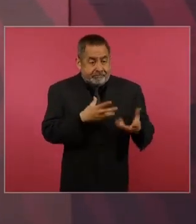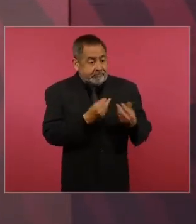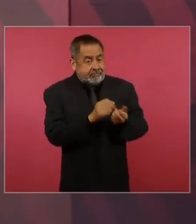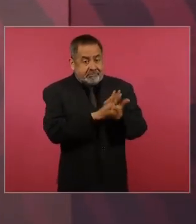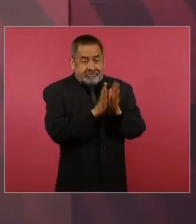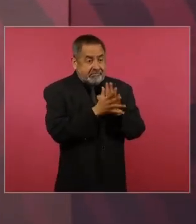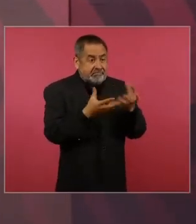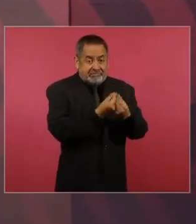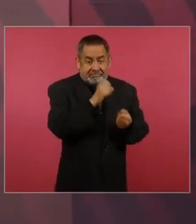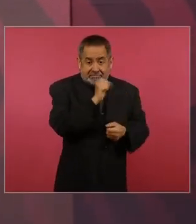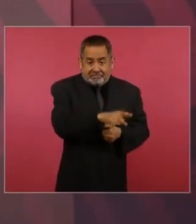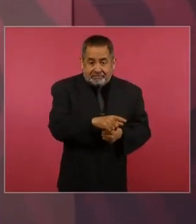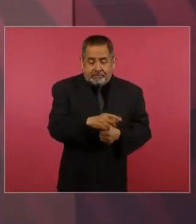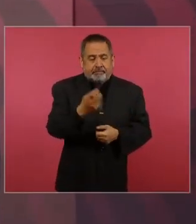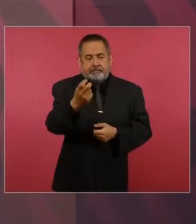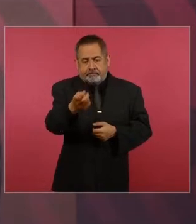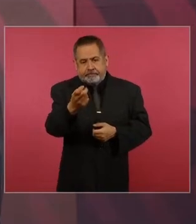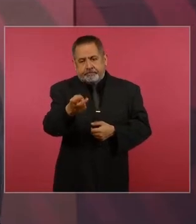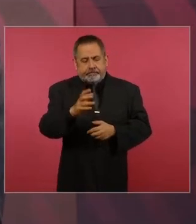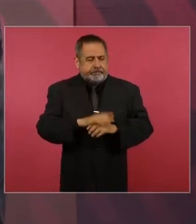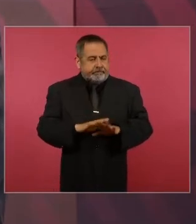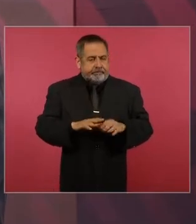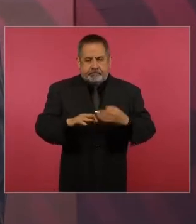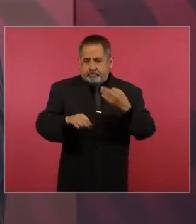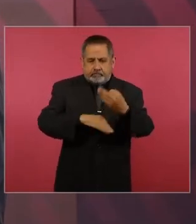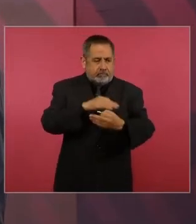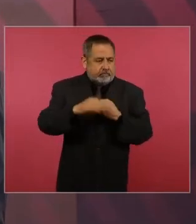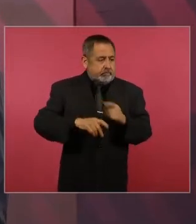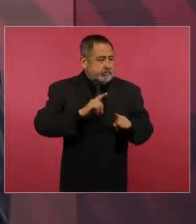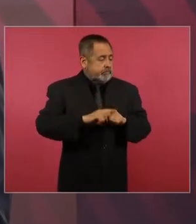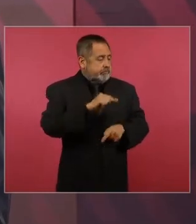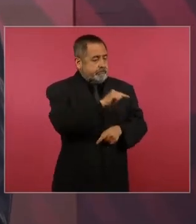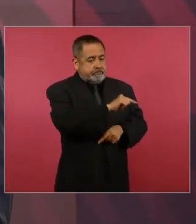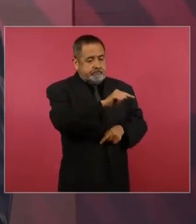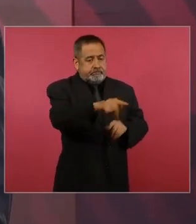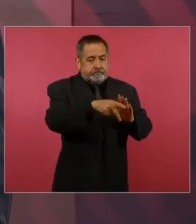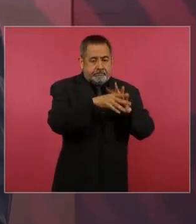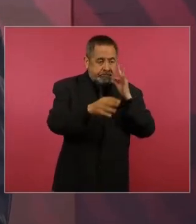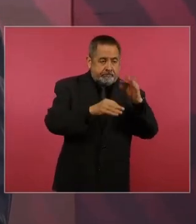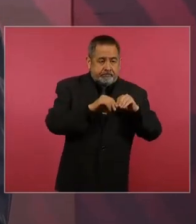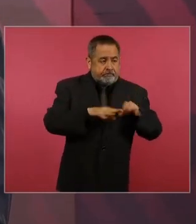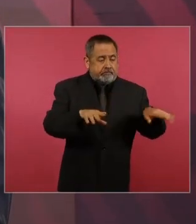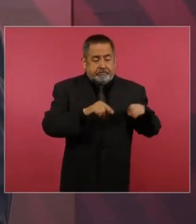Entonces, por eso, y a todos los medios de información.